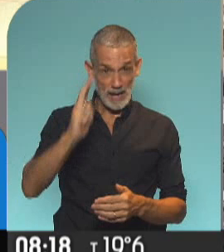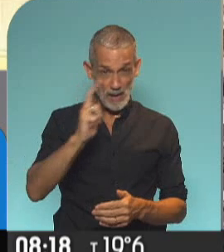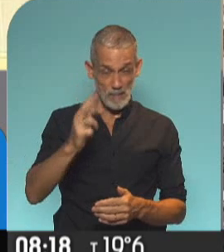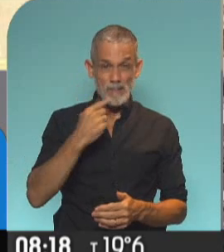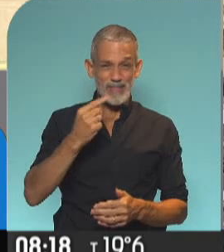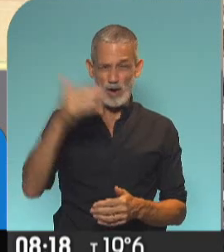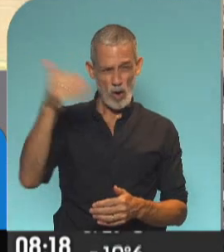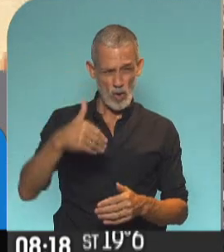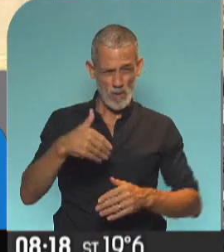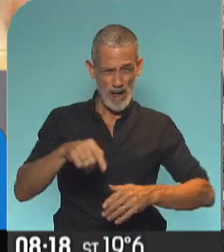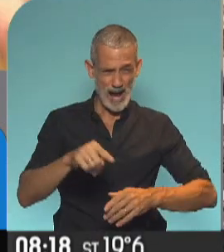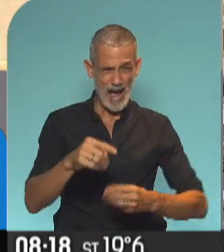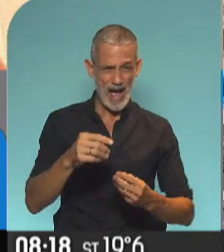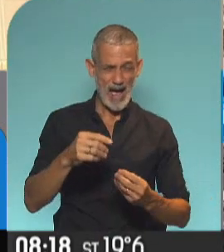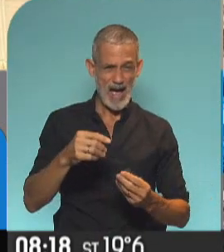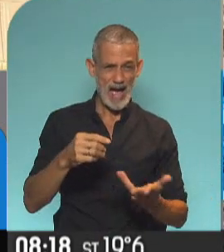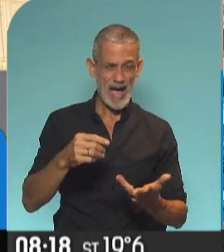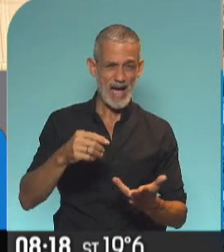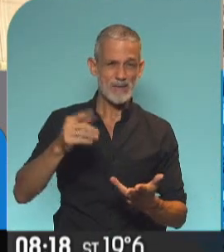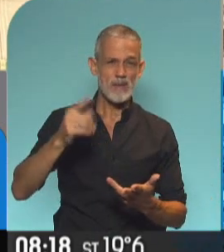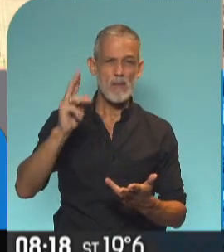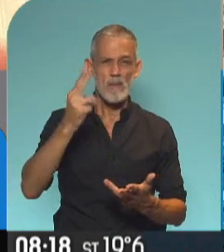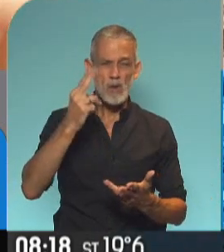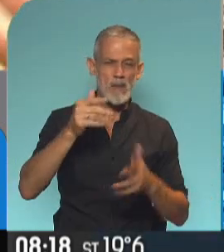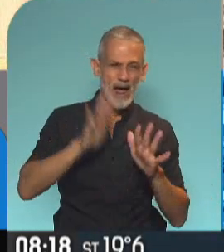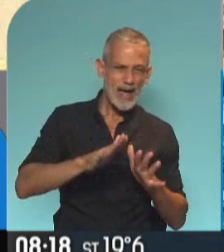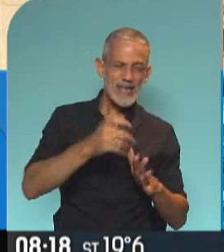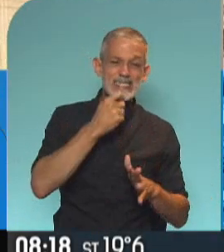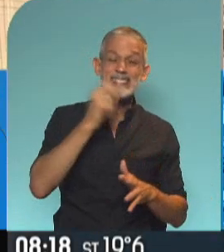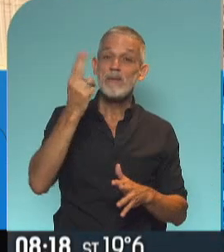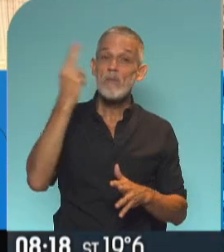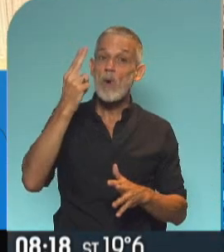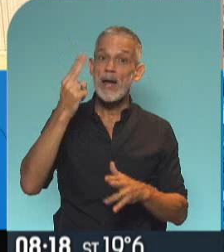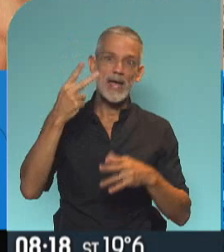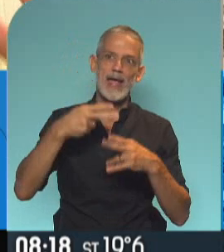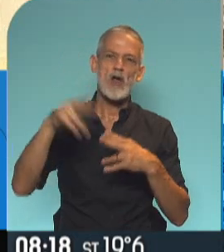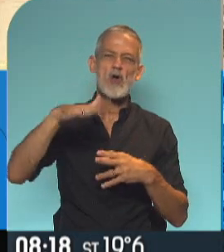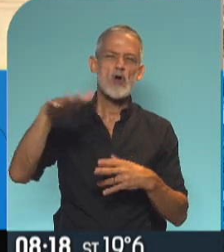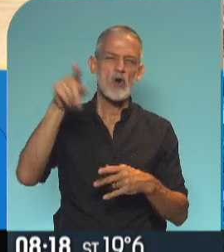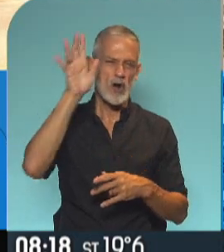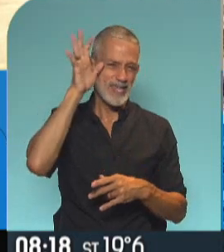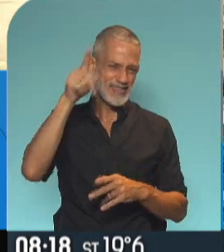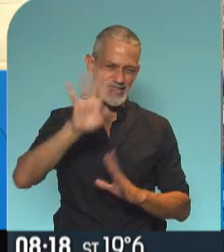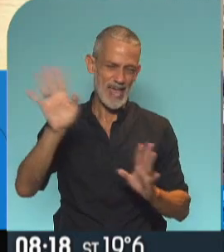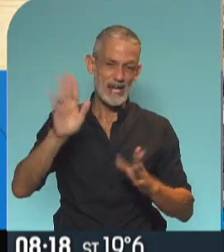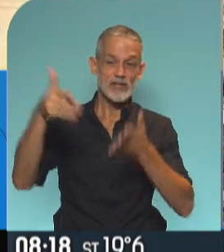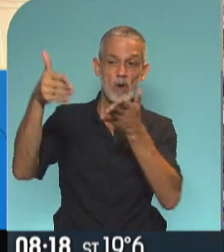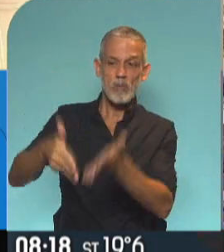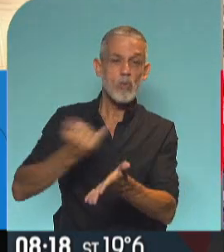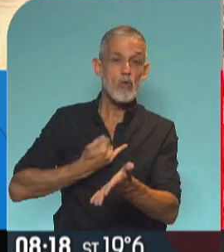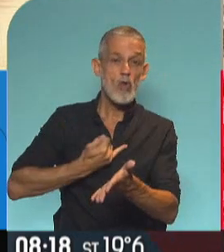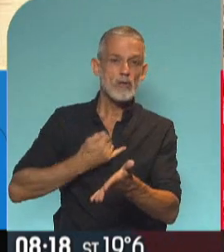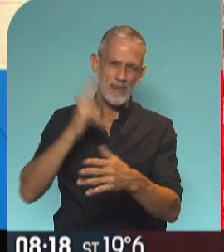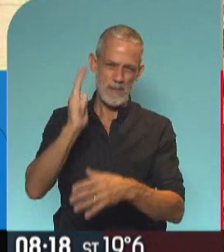viene a morir para quedarse, es decir, que si se muere, se morirá en Roma y estará enterrado en el Vaticano. Esto me